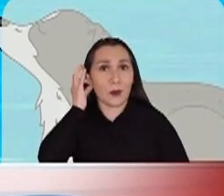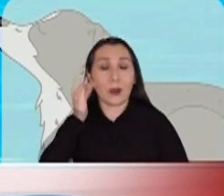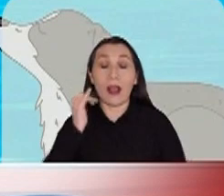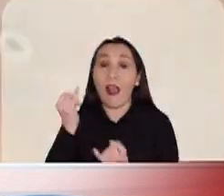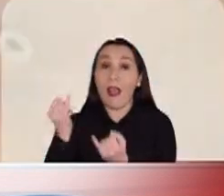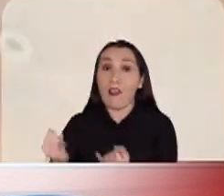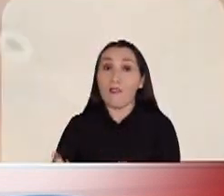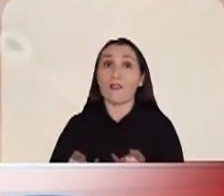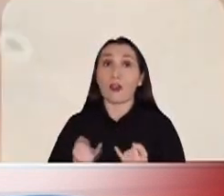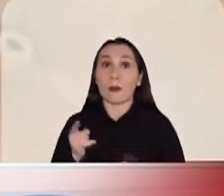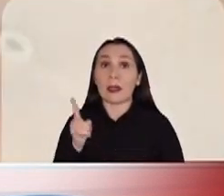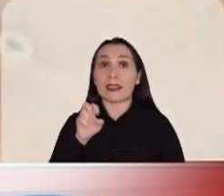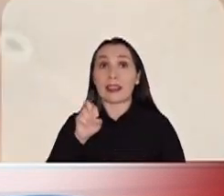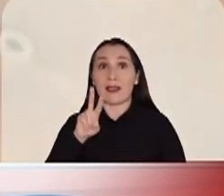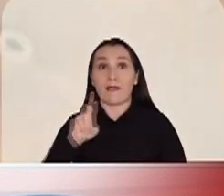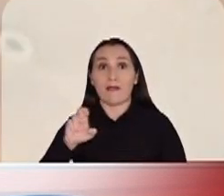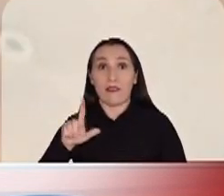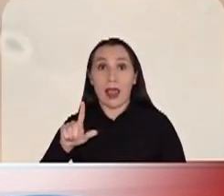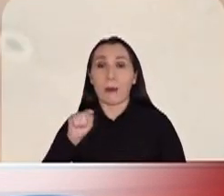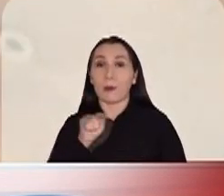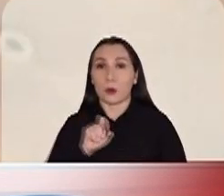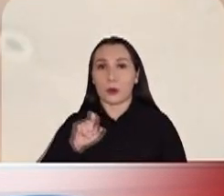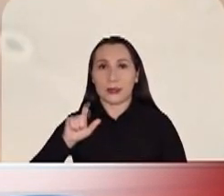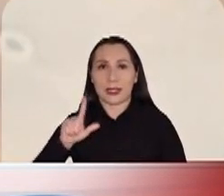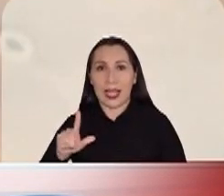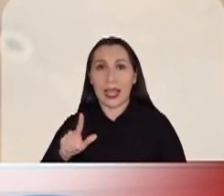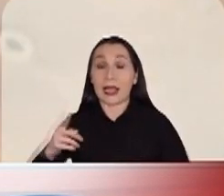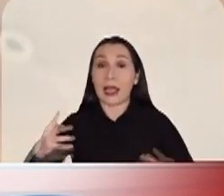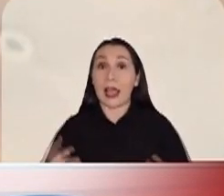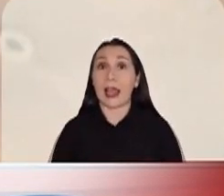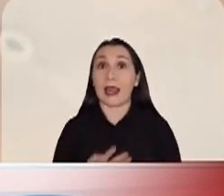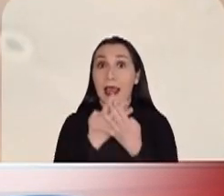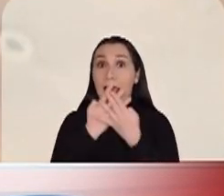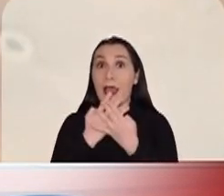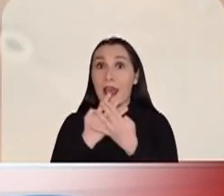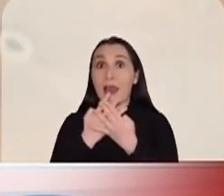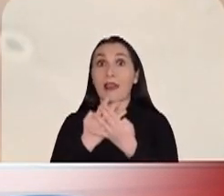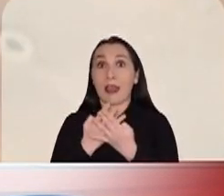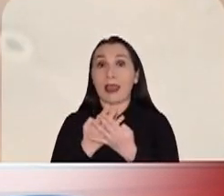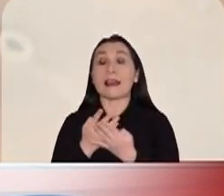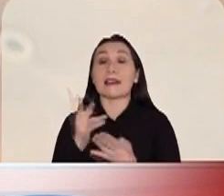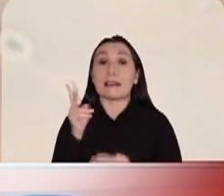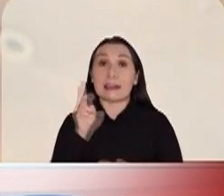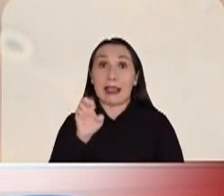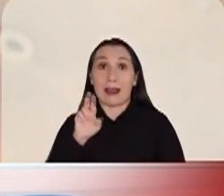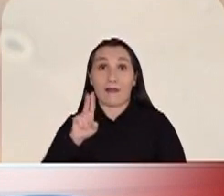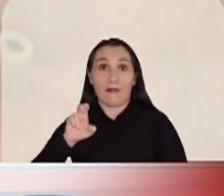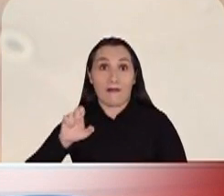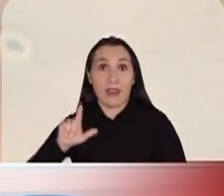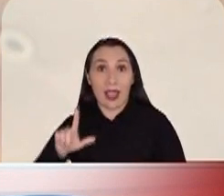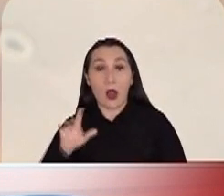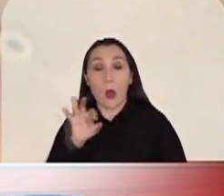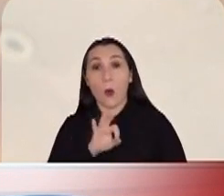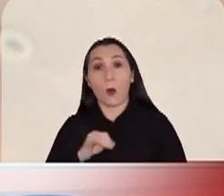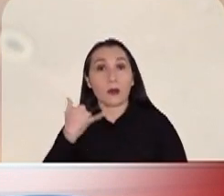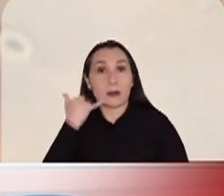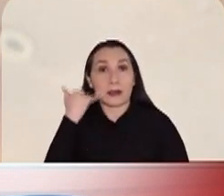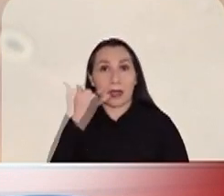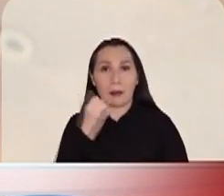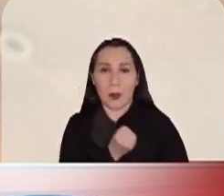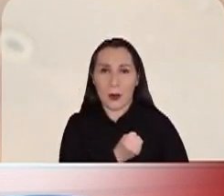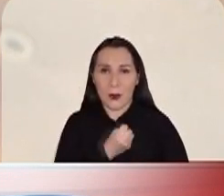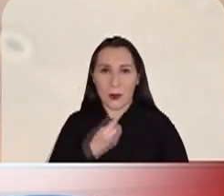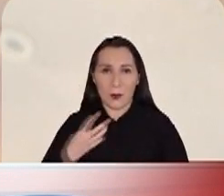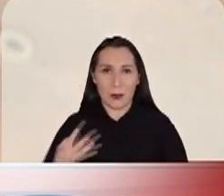18036 candidatas y candidatos la labor de los vocales en la votación y escrutinio será fundamental a partir de